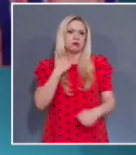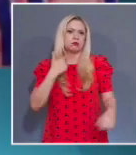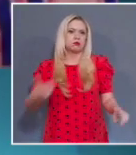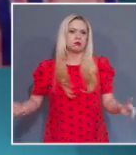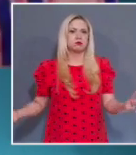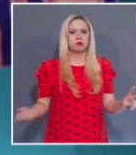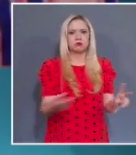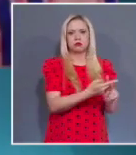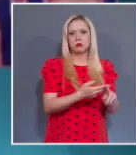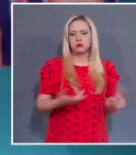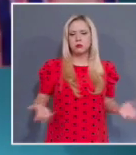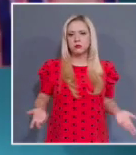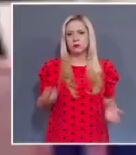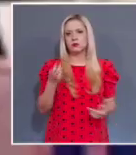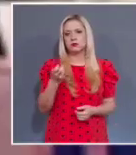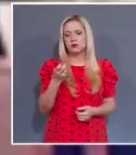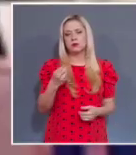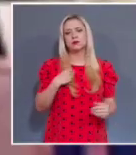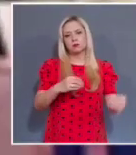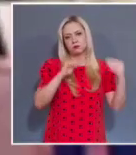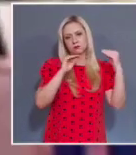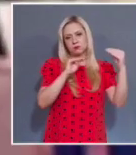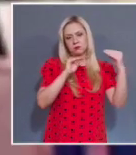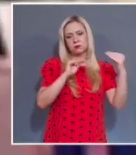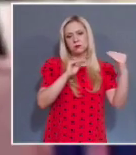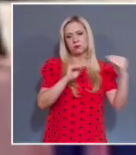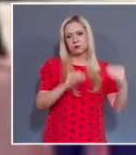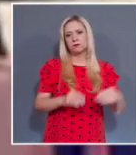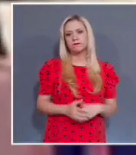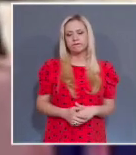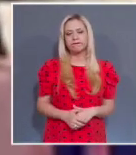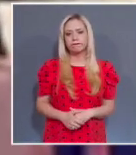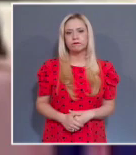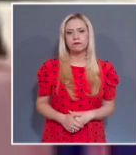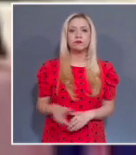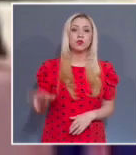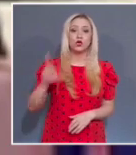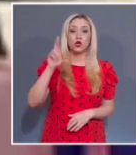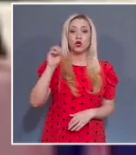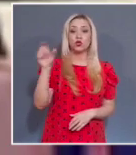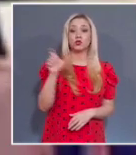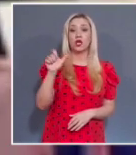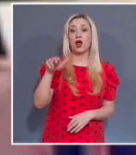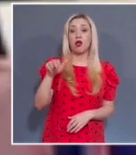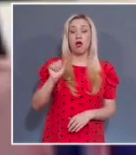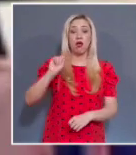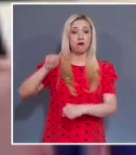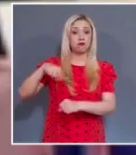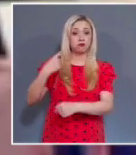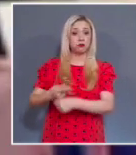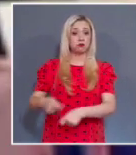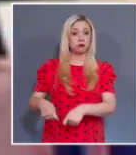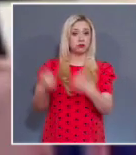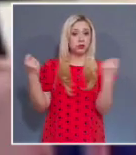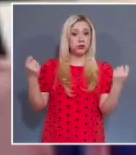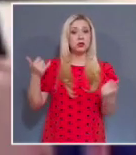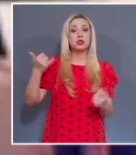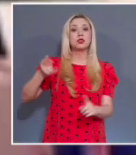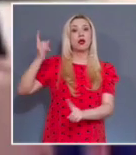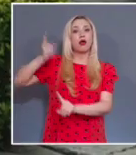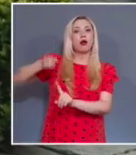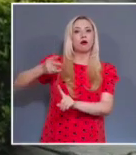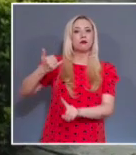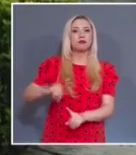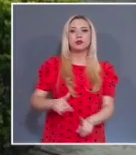resolver favorablemente. Roxana, víctima de violación sexual y acusada de haber asesinado a su